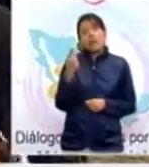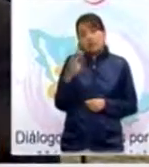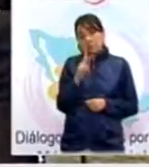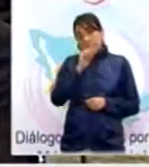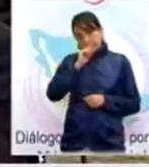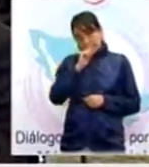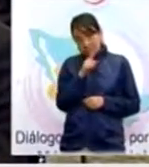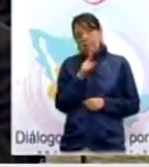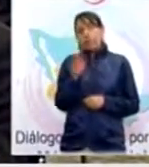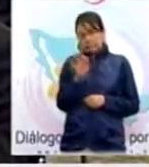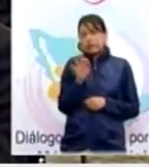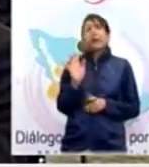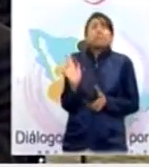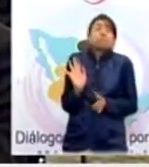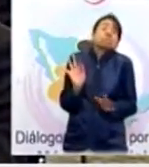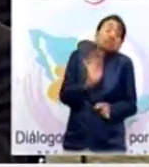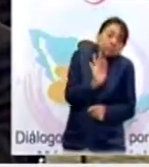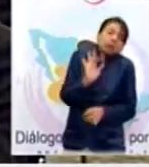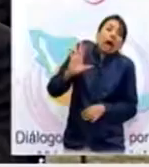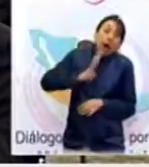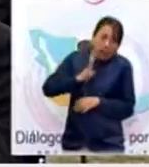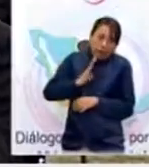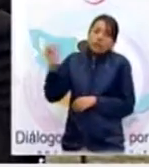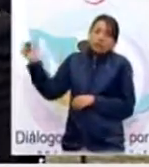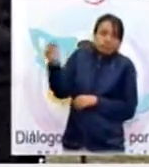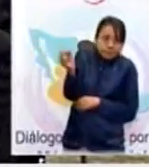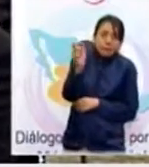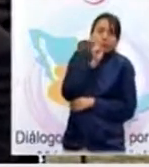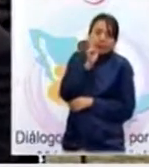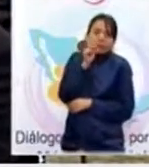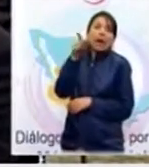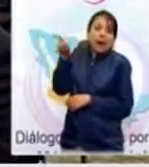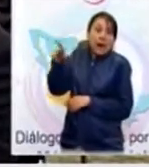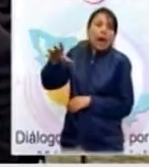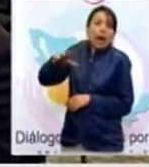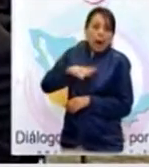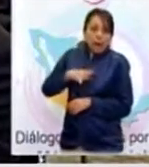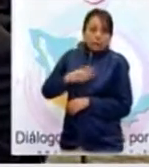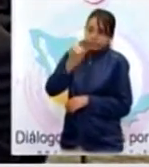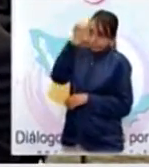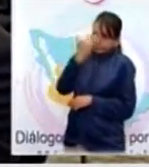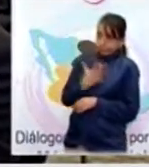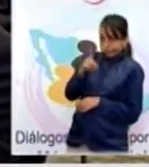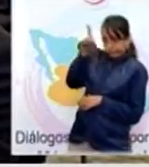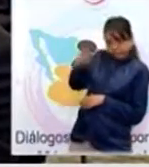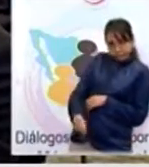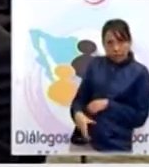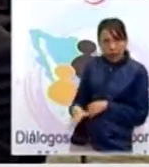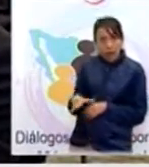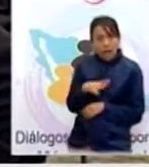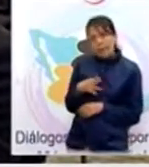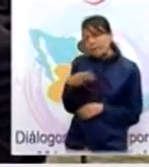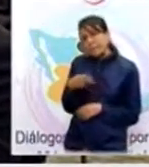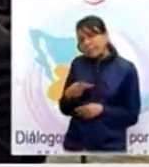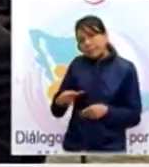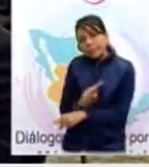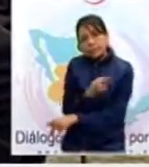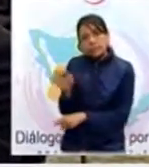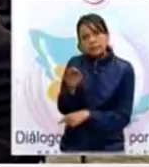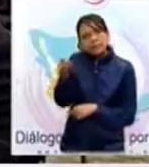la figura paterna, ¿qué hacer cuando no tienes empleo, cuando